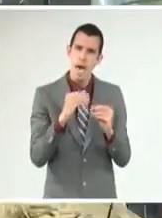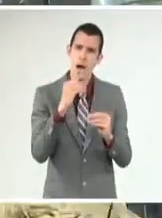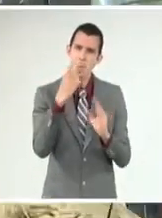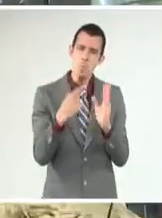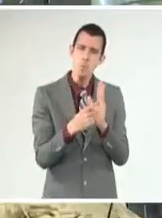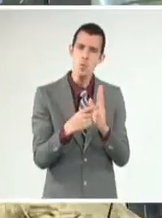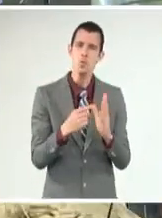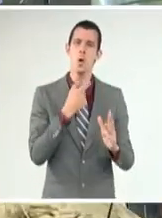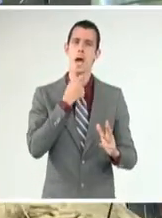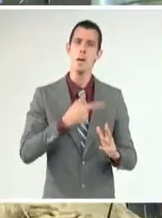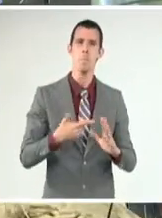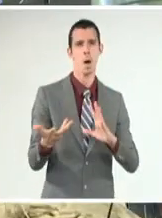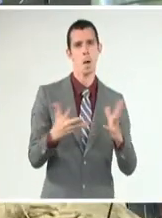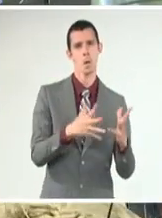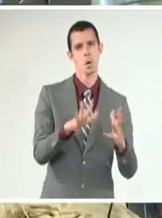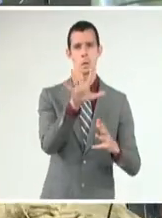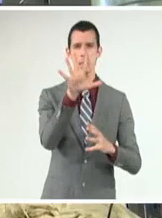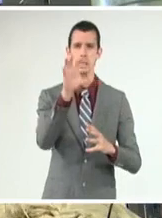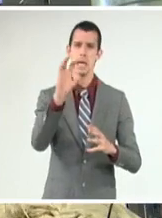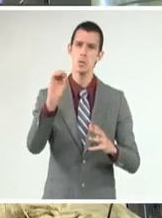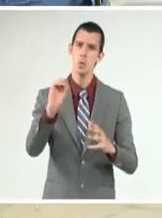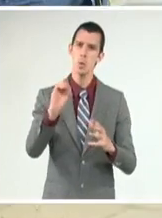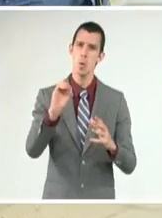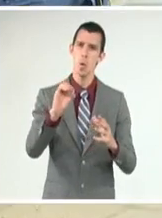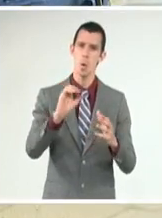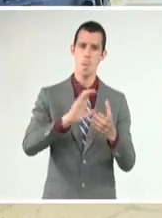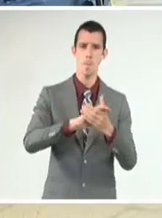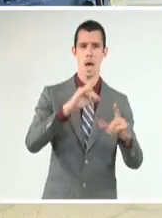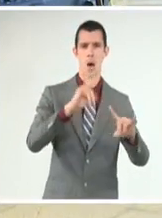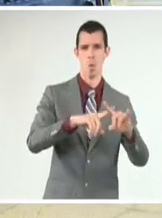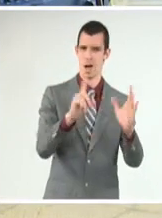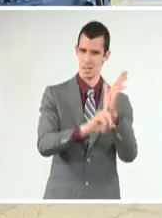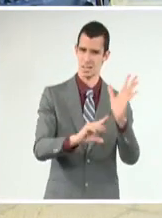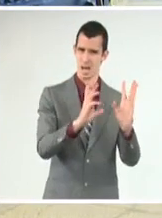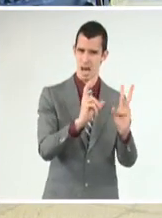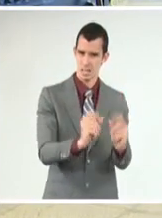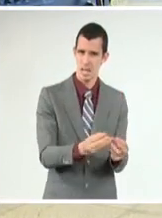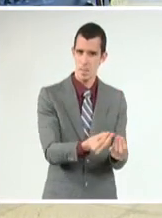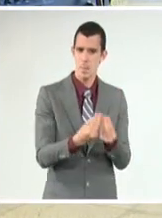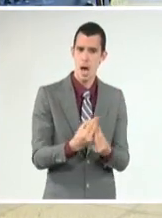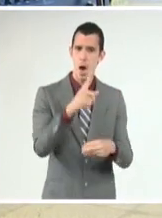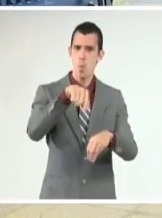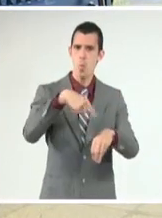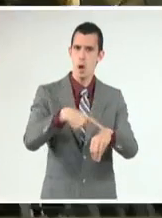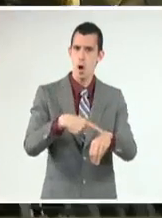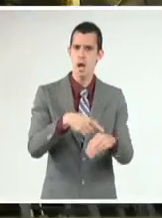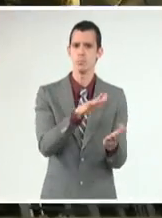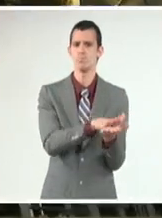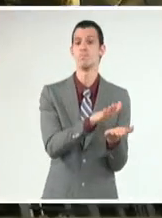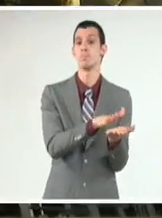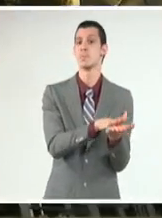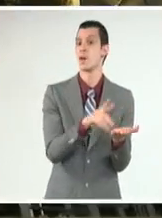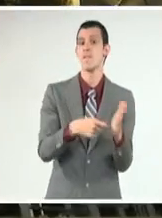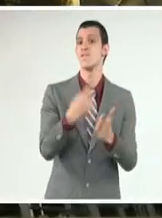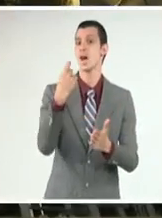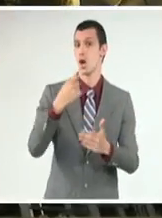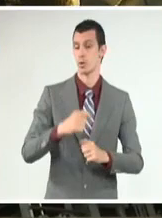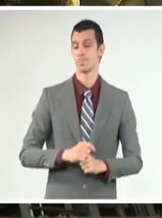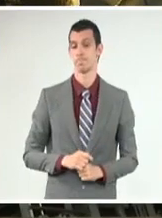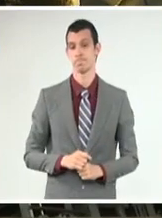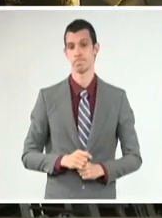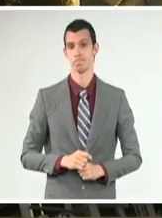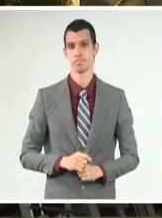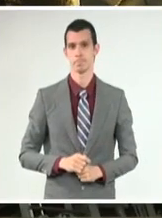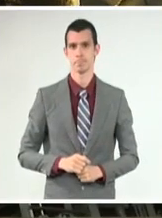requieren de unos 500 megawatts de reserva de manera permanente.